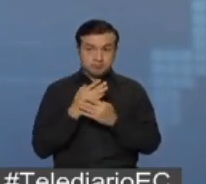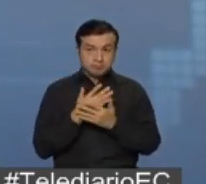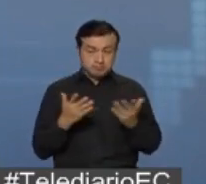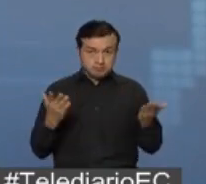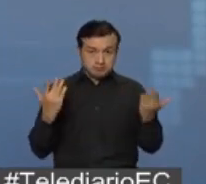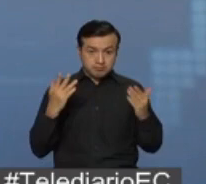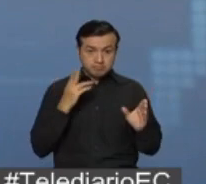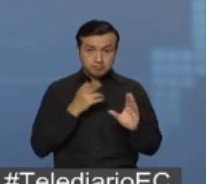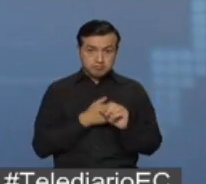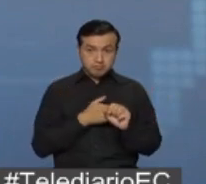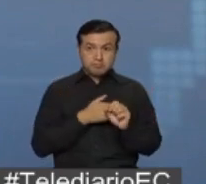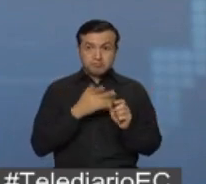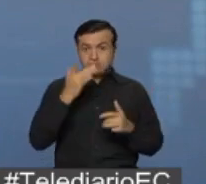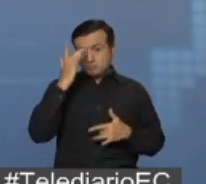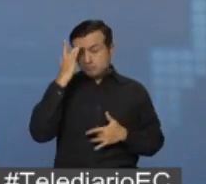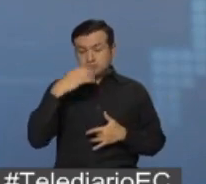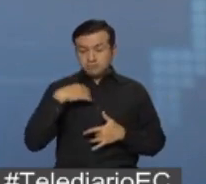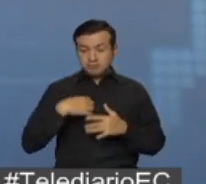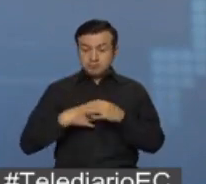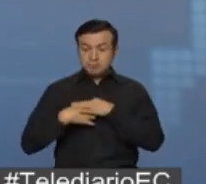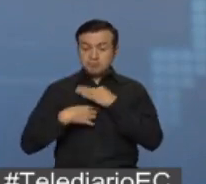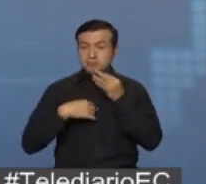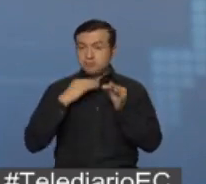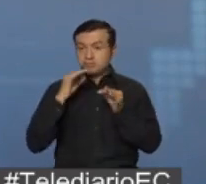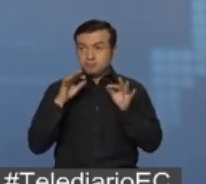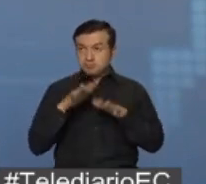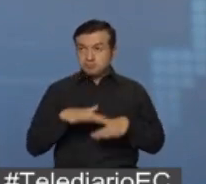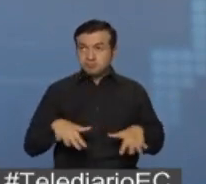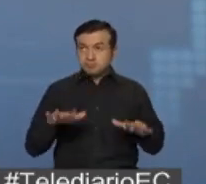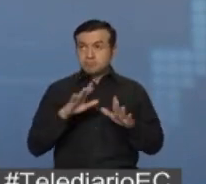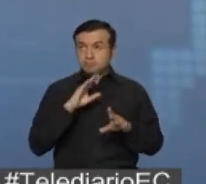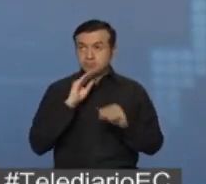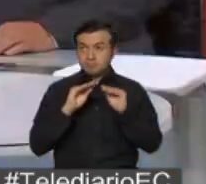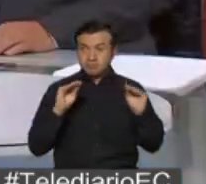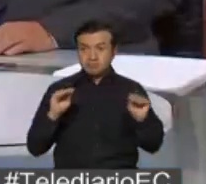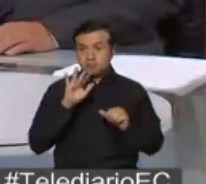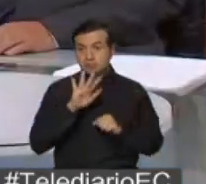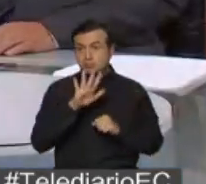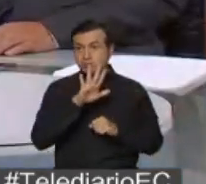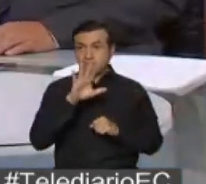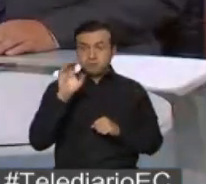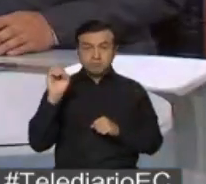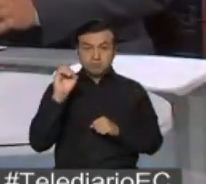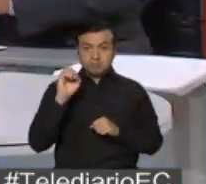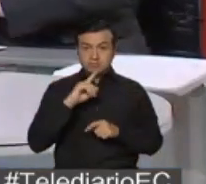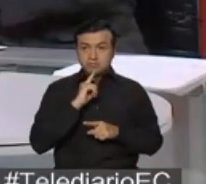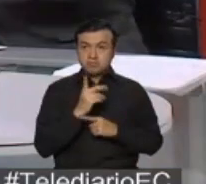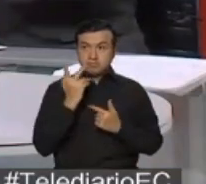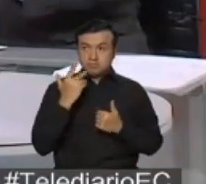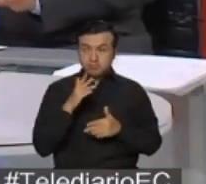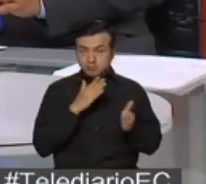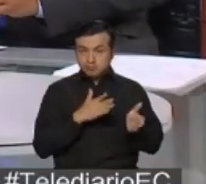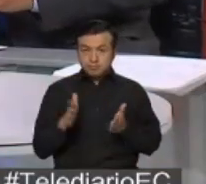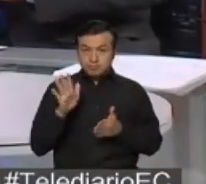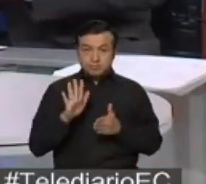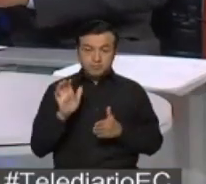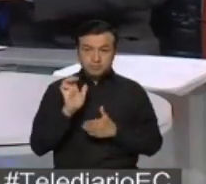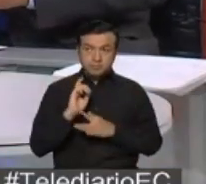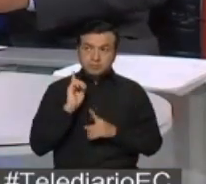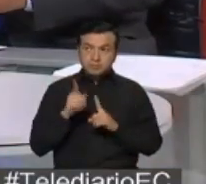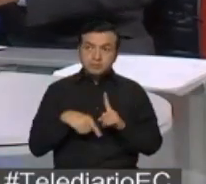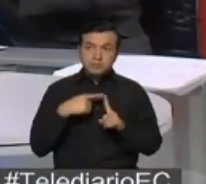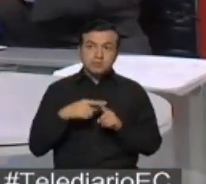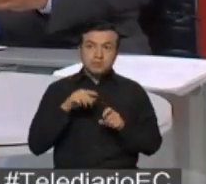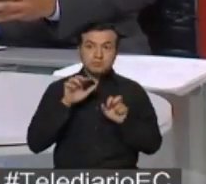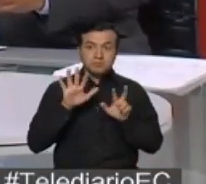presencia y el avance del coronavirus en el planeta usted mencionaba son 550 cooperativas que existen en ecuador 8